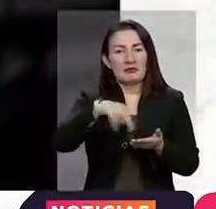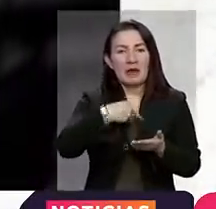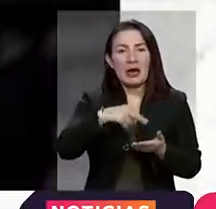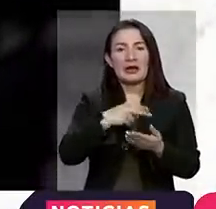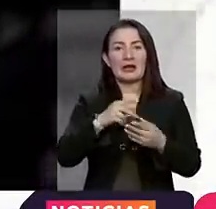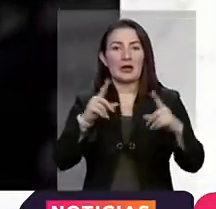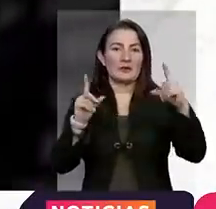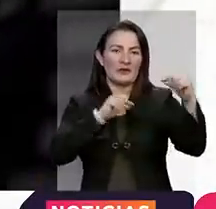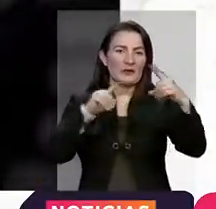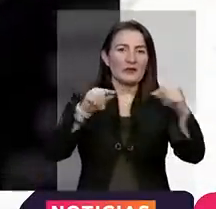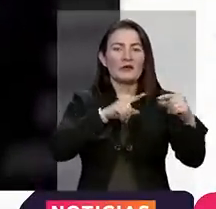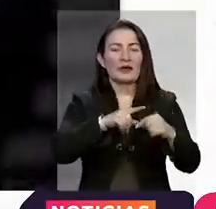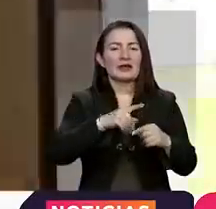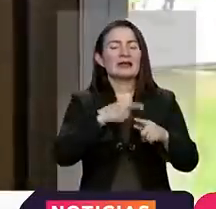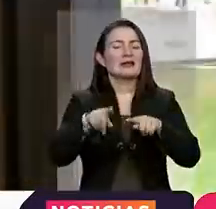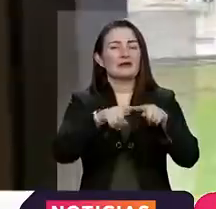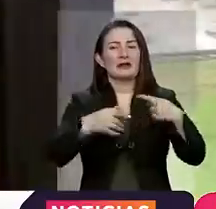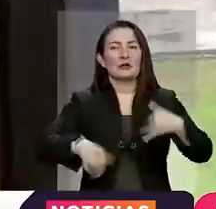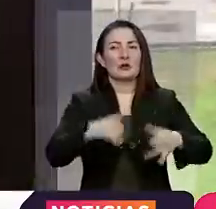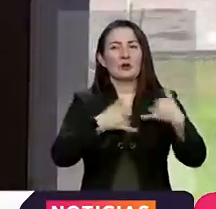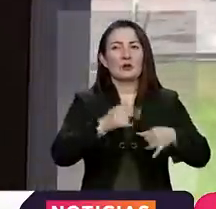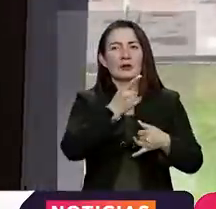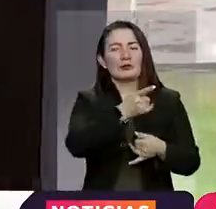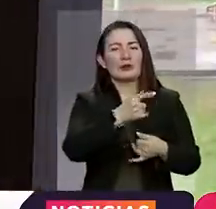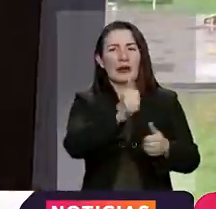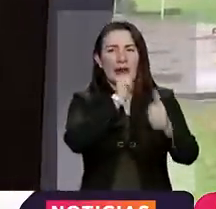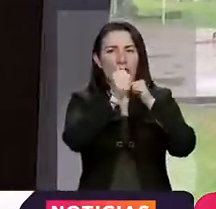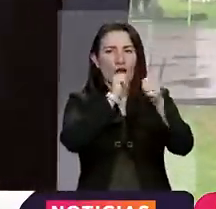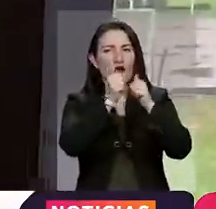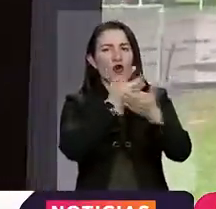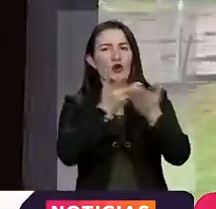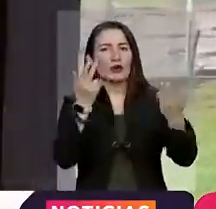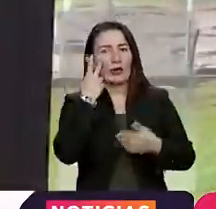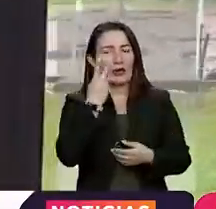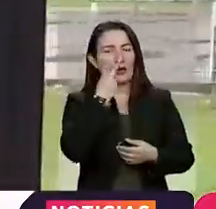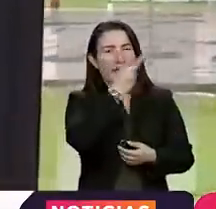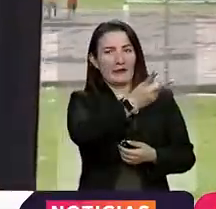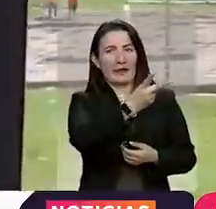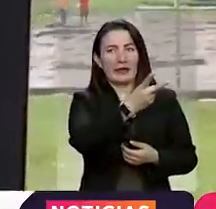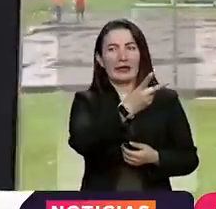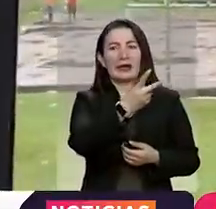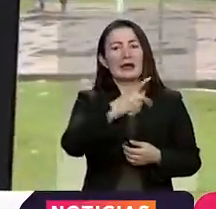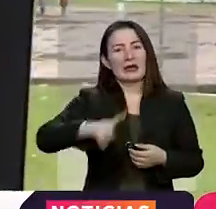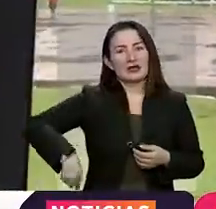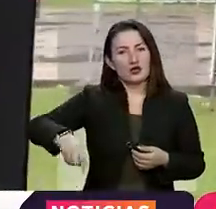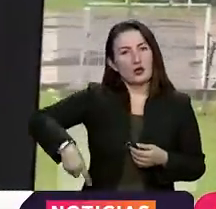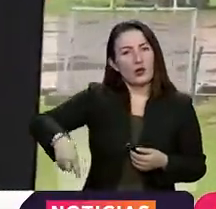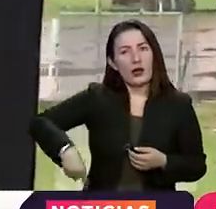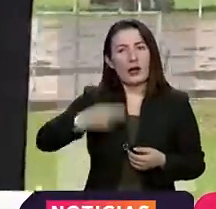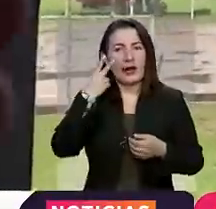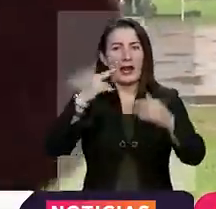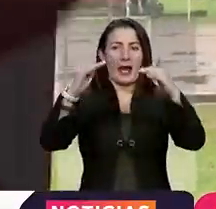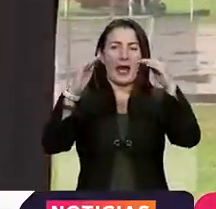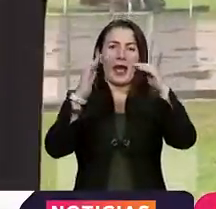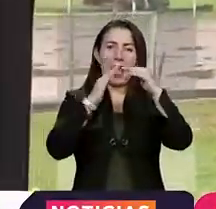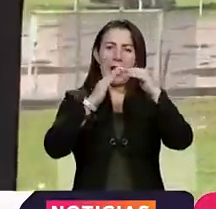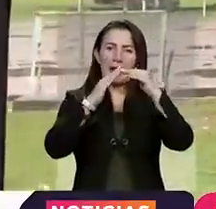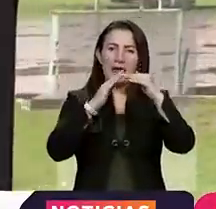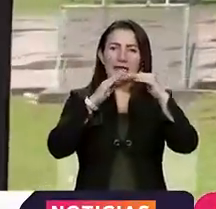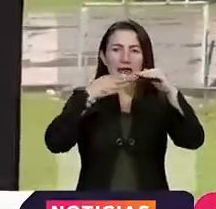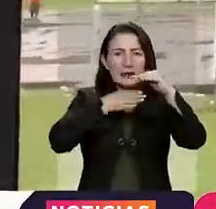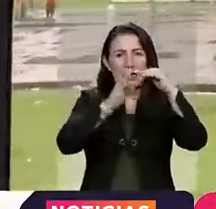licor y chongo, como se le conoce al burdel. Allá se mira la escuela, se mira la caseta donde estábamos